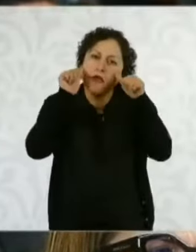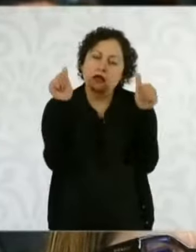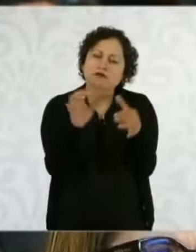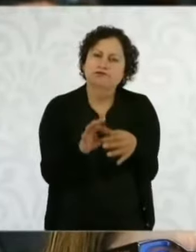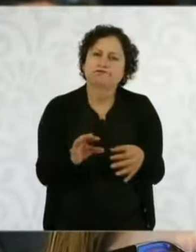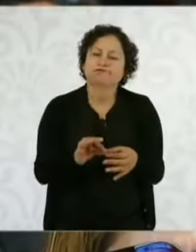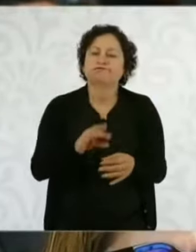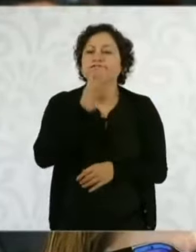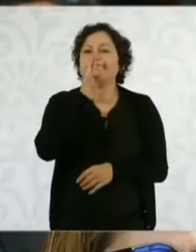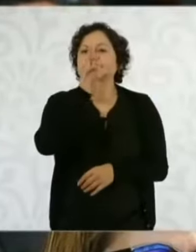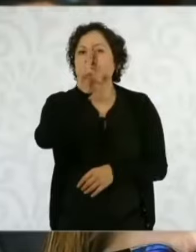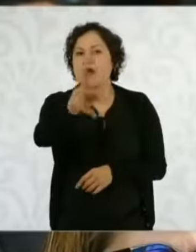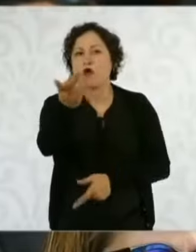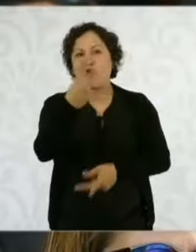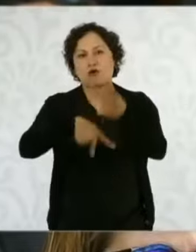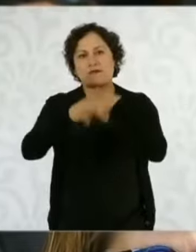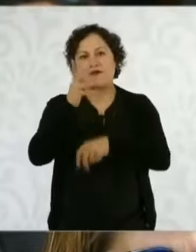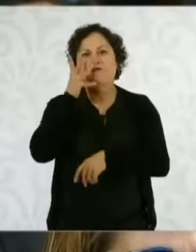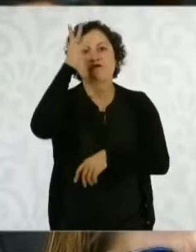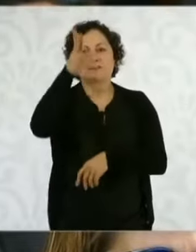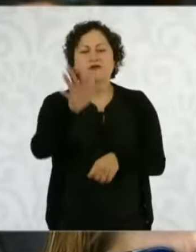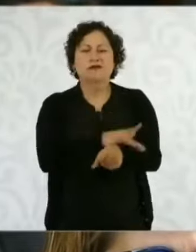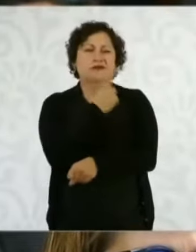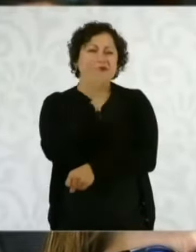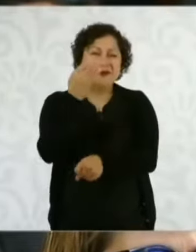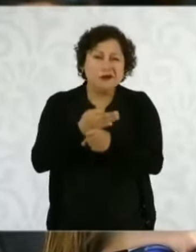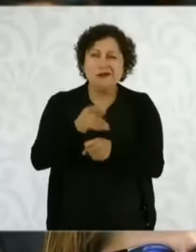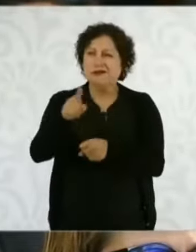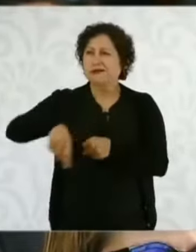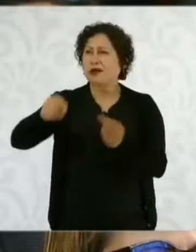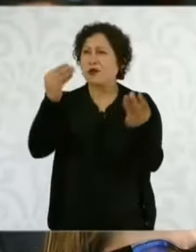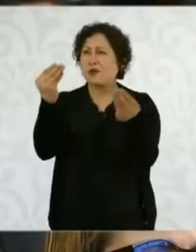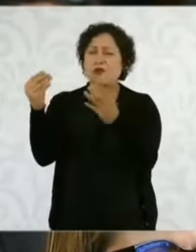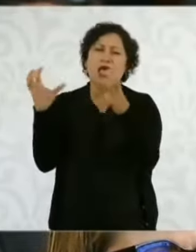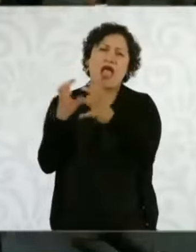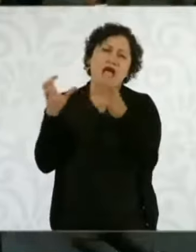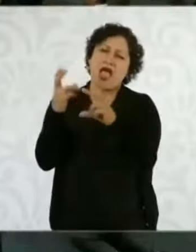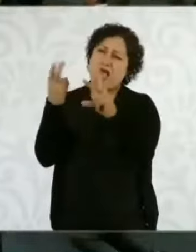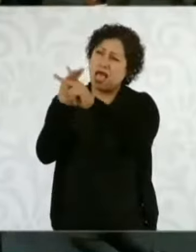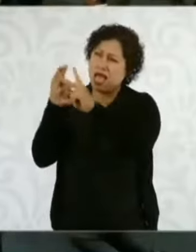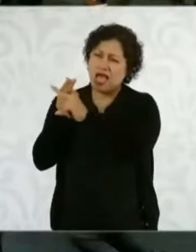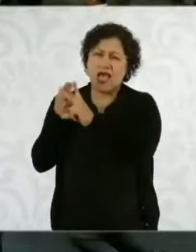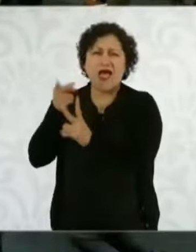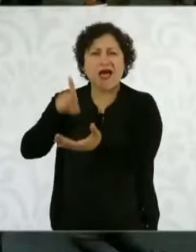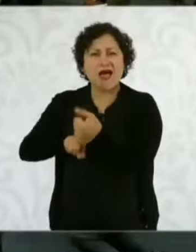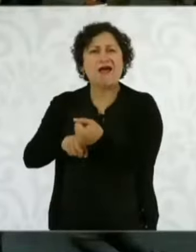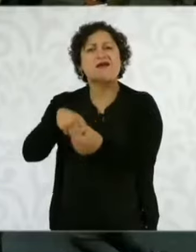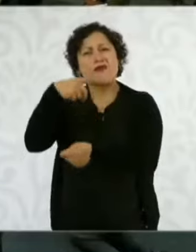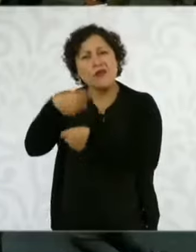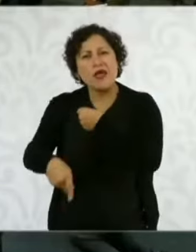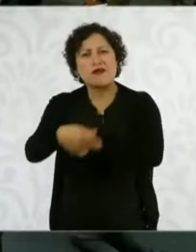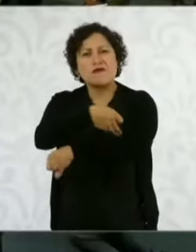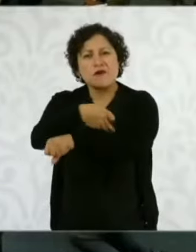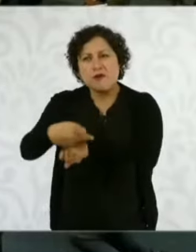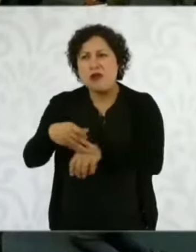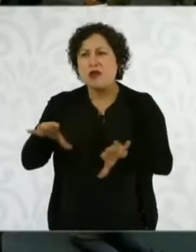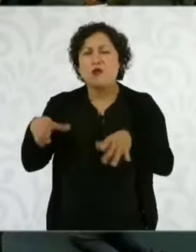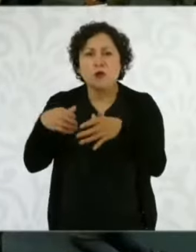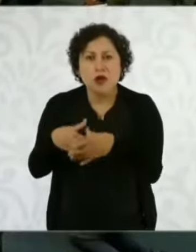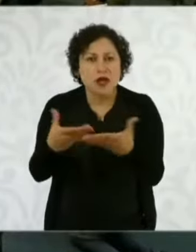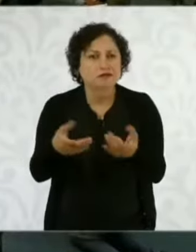y tratar de evitar estas muertes que han dañado familias, comunidades, sociedades? Ahí tenemos